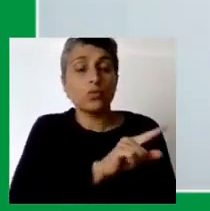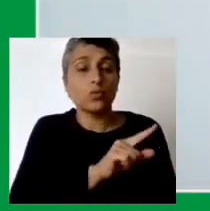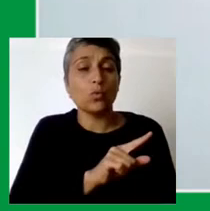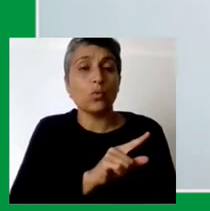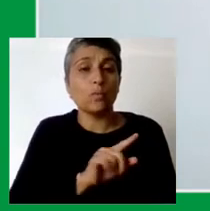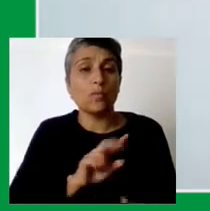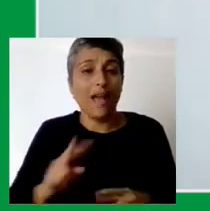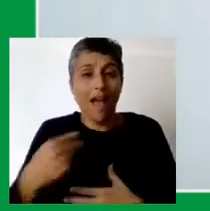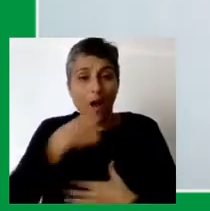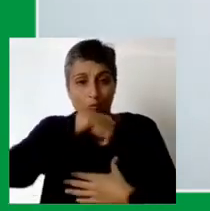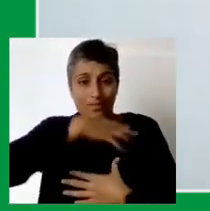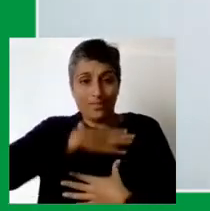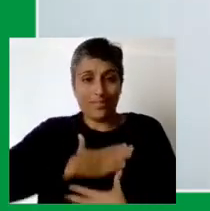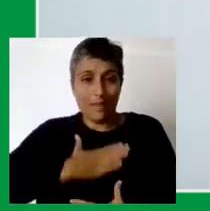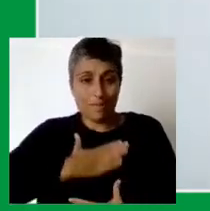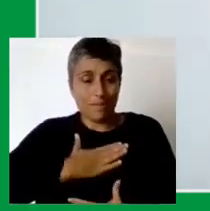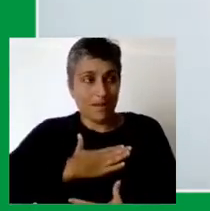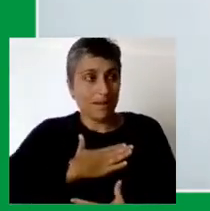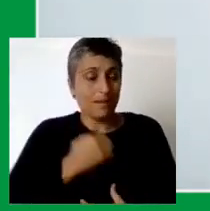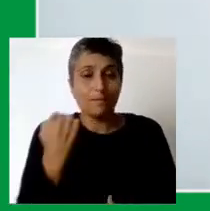que es muy interesante.